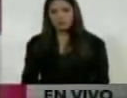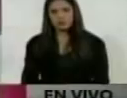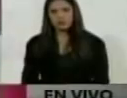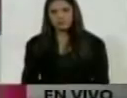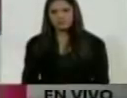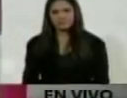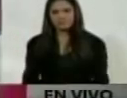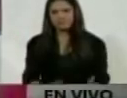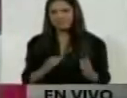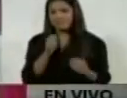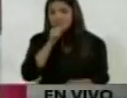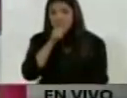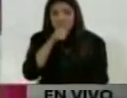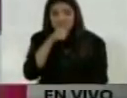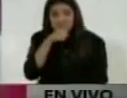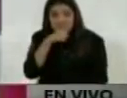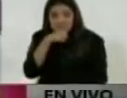decadente.